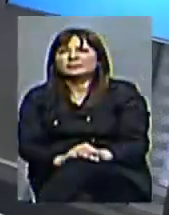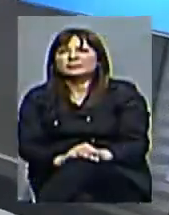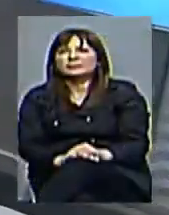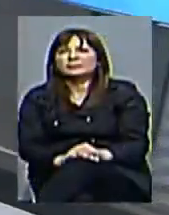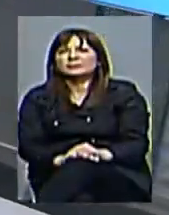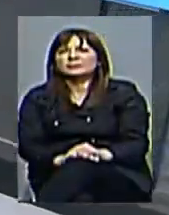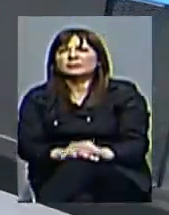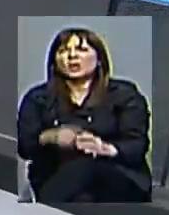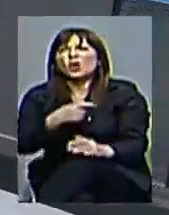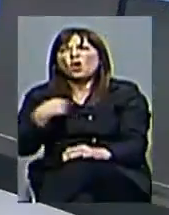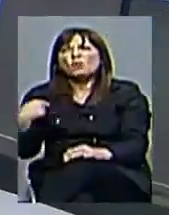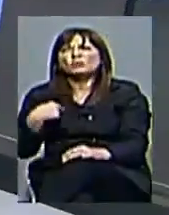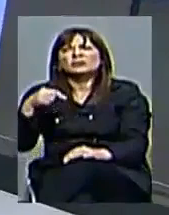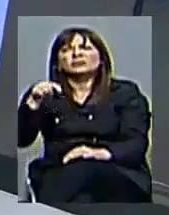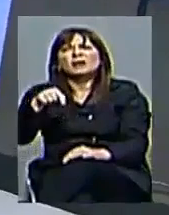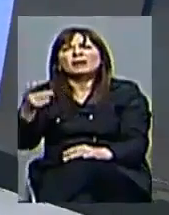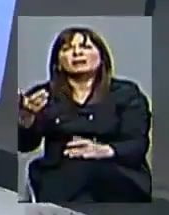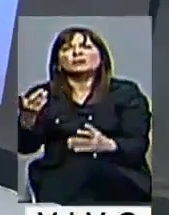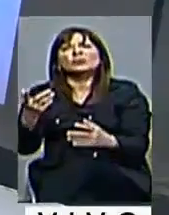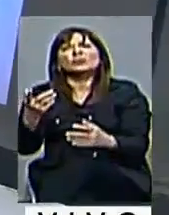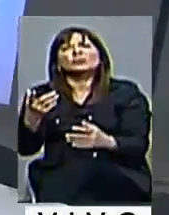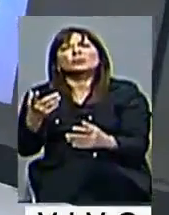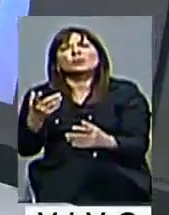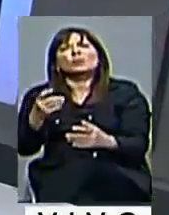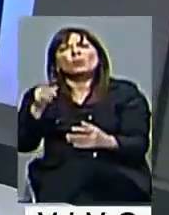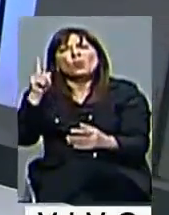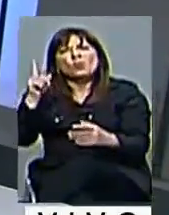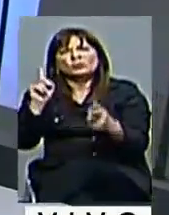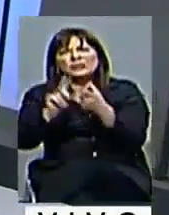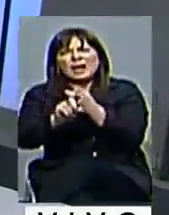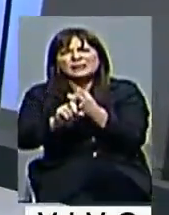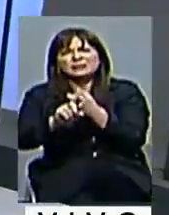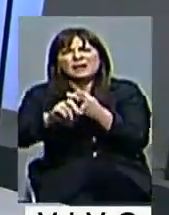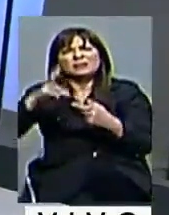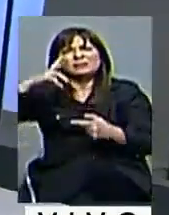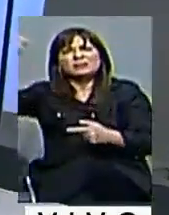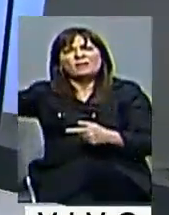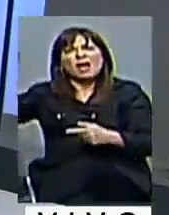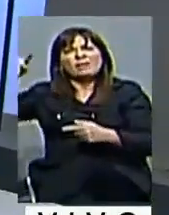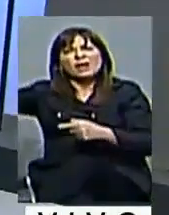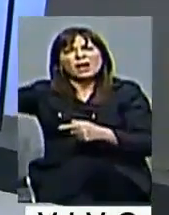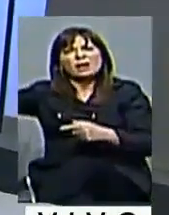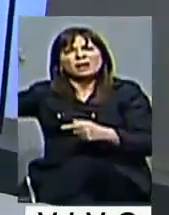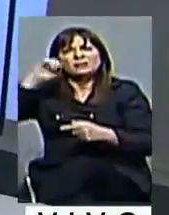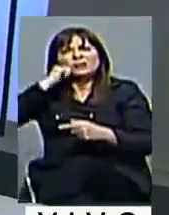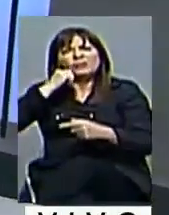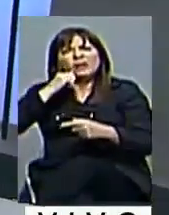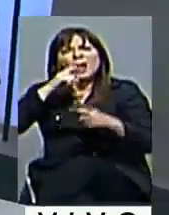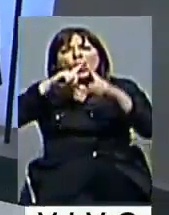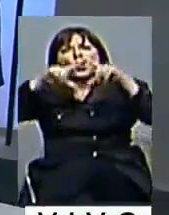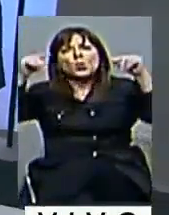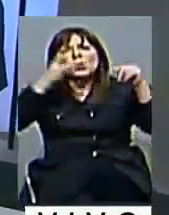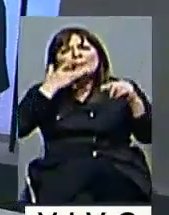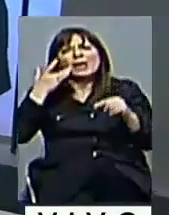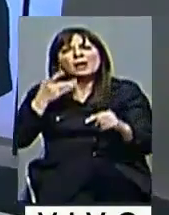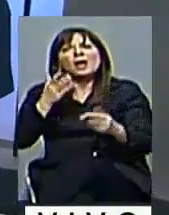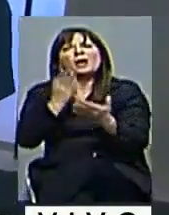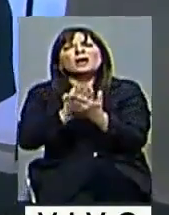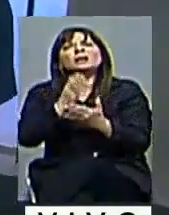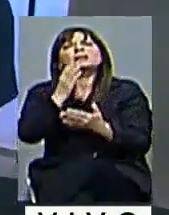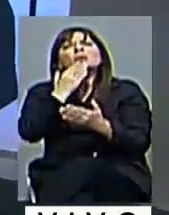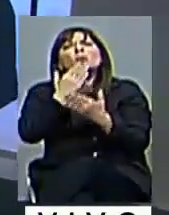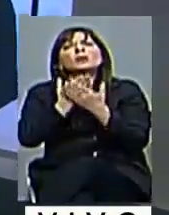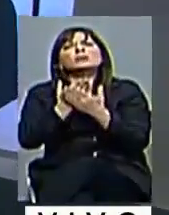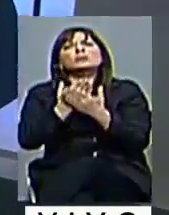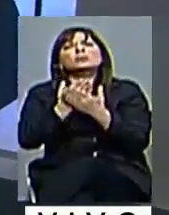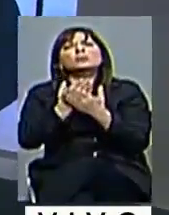¿Cómo se llama esto cuando uno se casa y se va de viaje? ¿Eso es la? La luna de miel. ¿Hasta cuándo dura la luna de miel